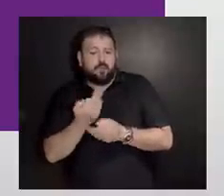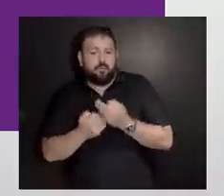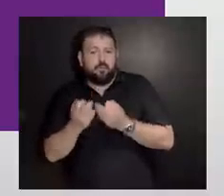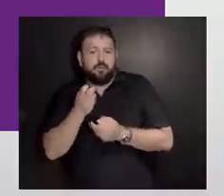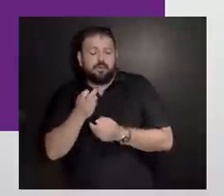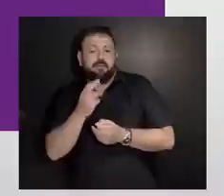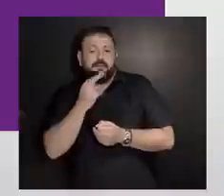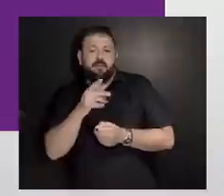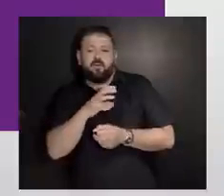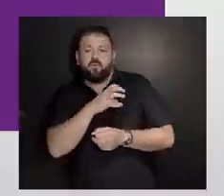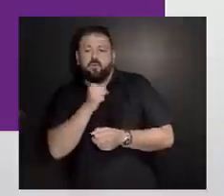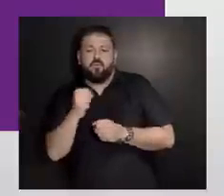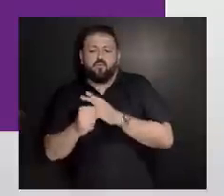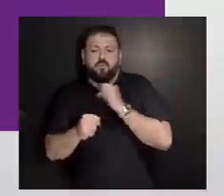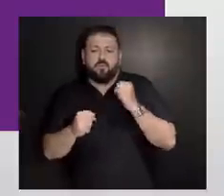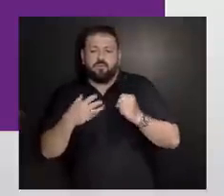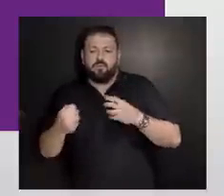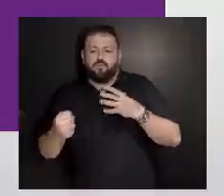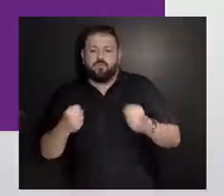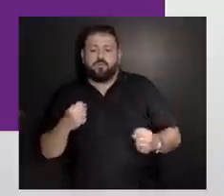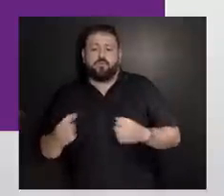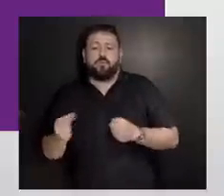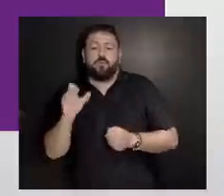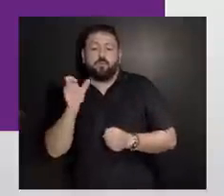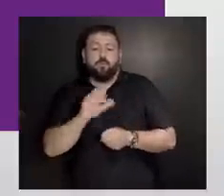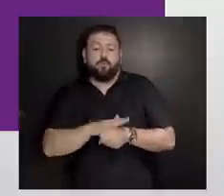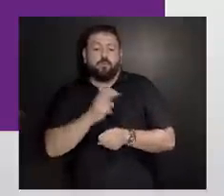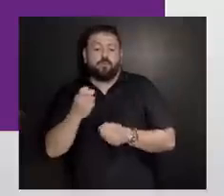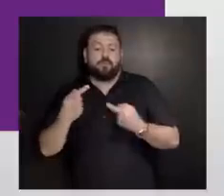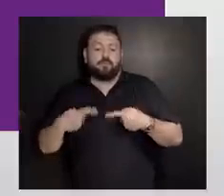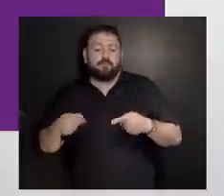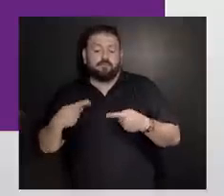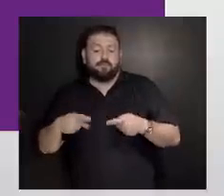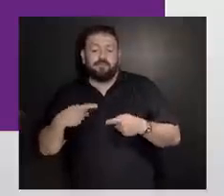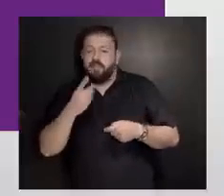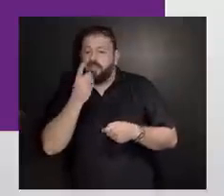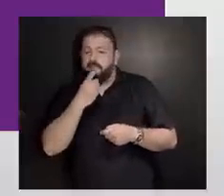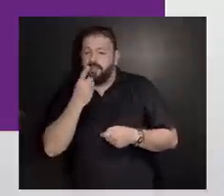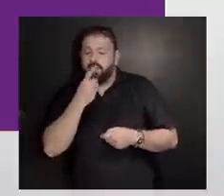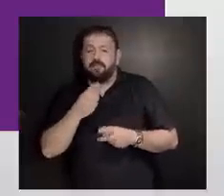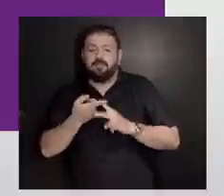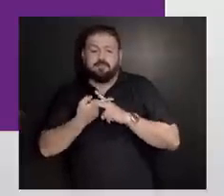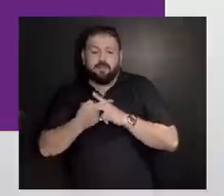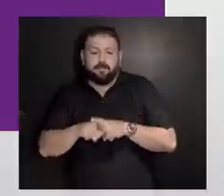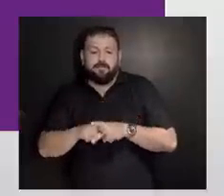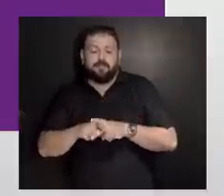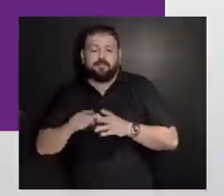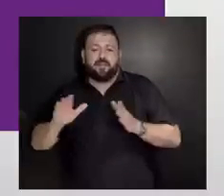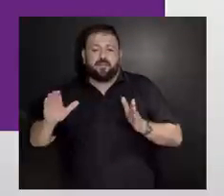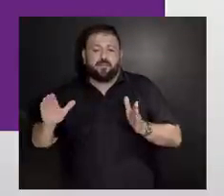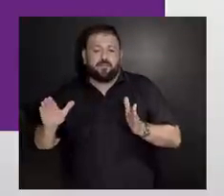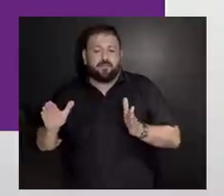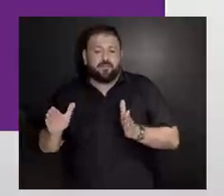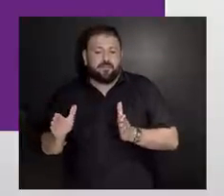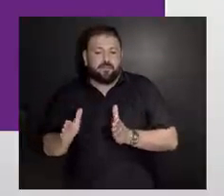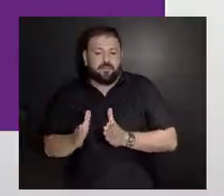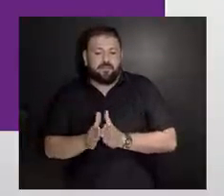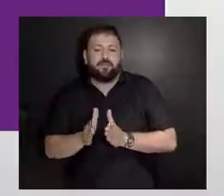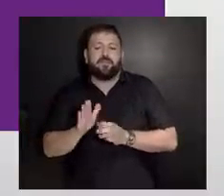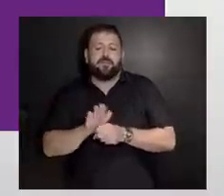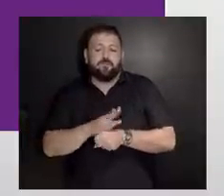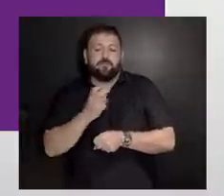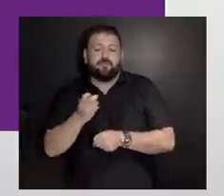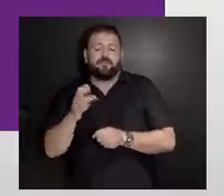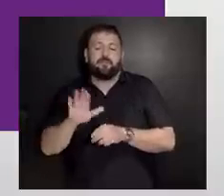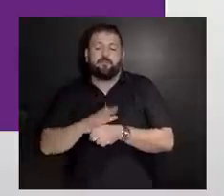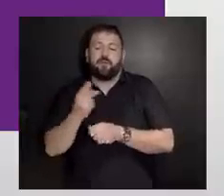estos componentes y por eso las personas con diabetes tipo 1 comienzan a bajar de peso porque hay un desgaste en sus reservas de